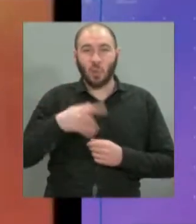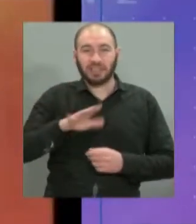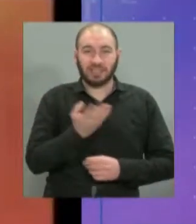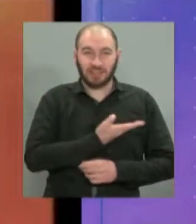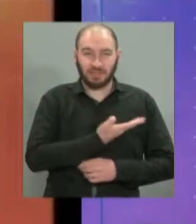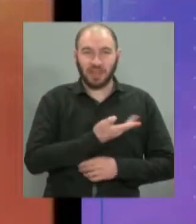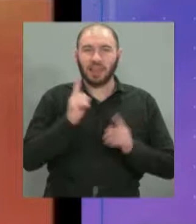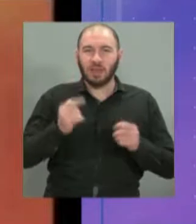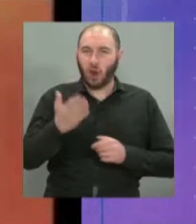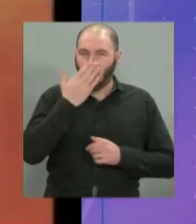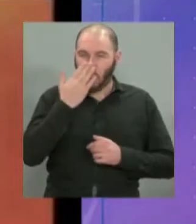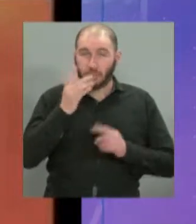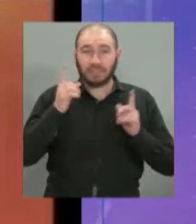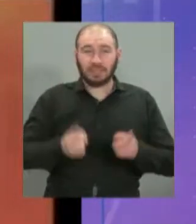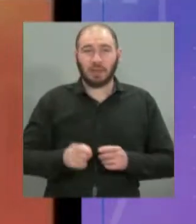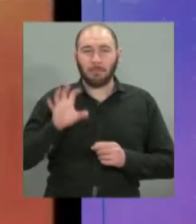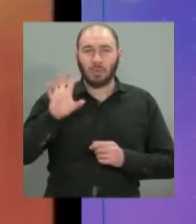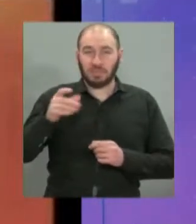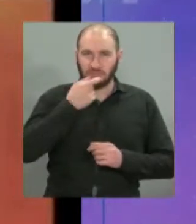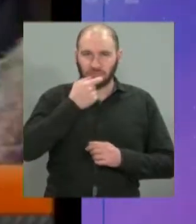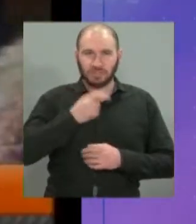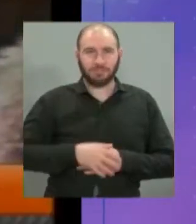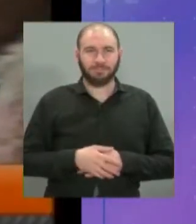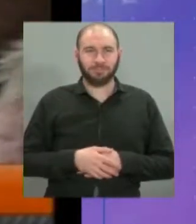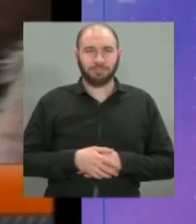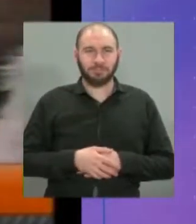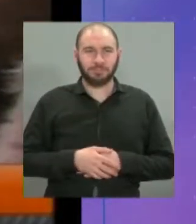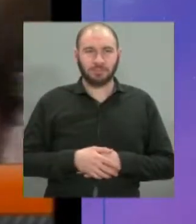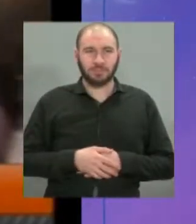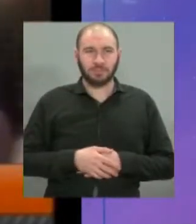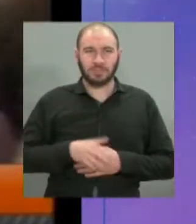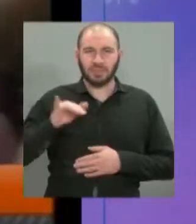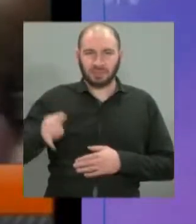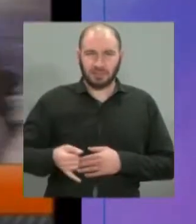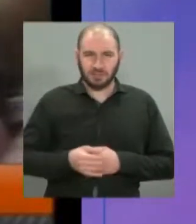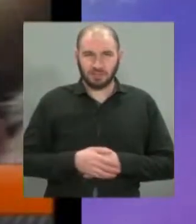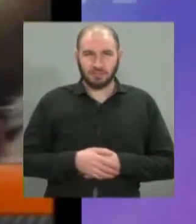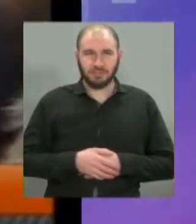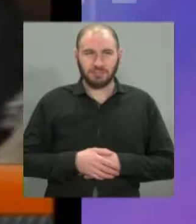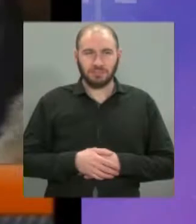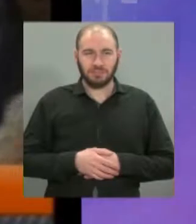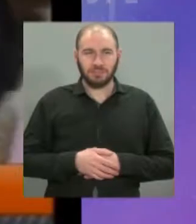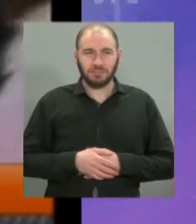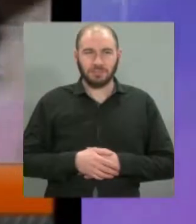Fe, también en Córdoba y también en la provincia de Mendoza. Sí.